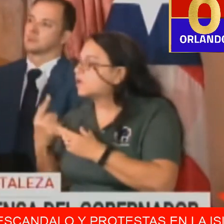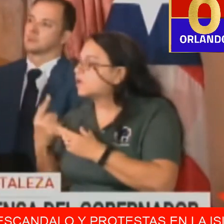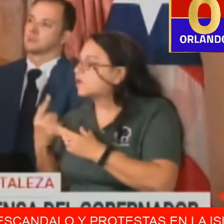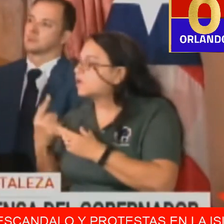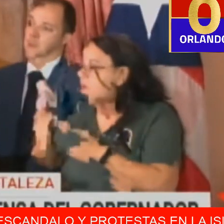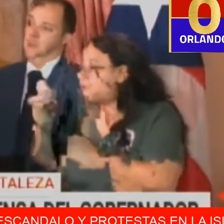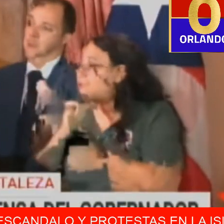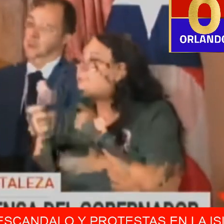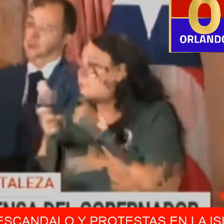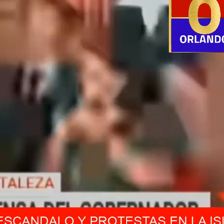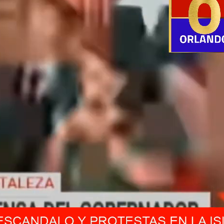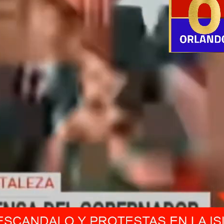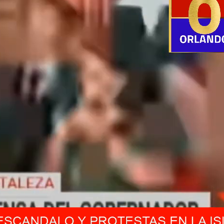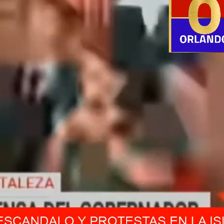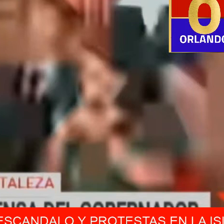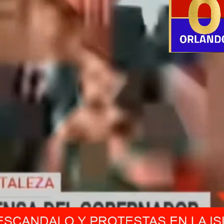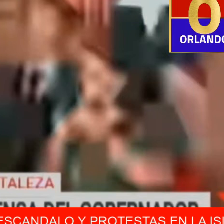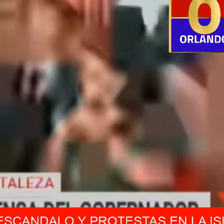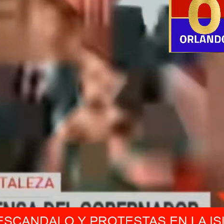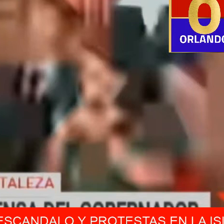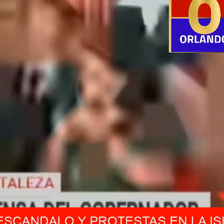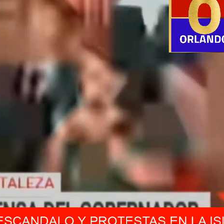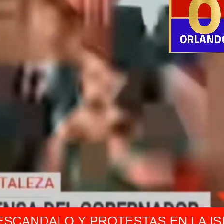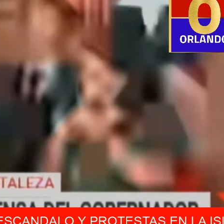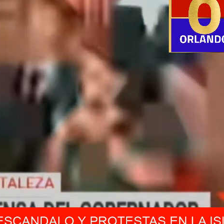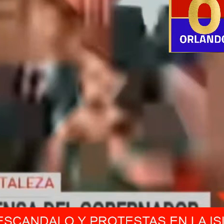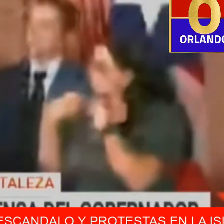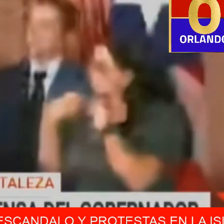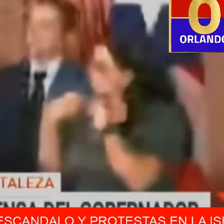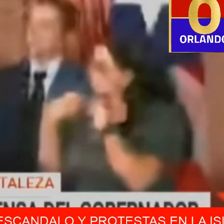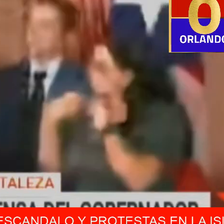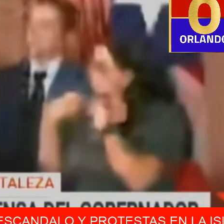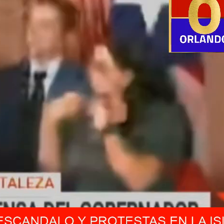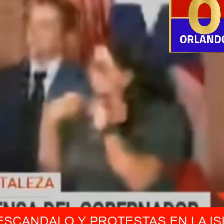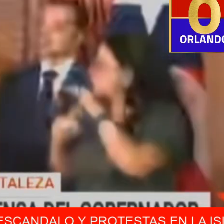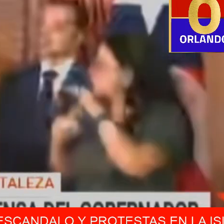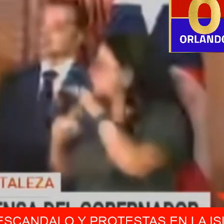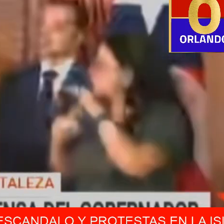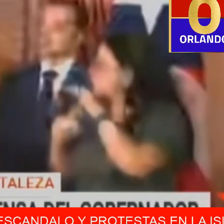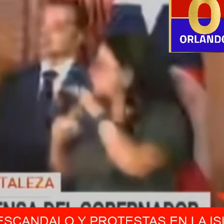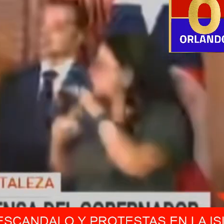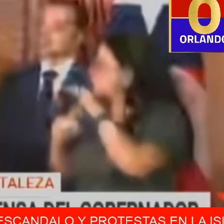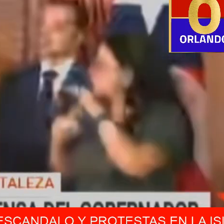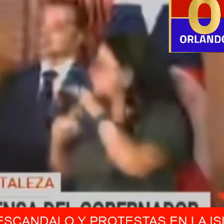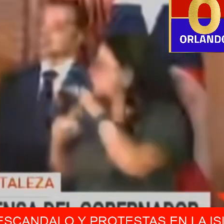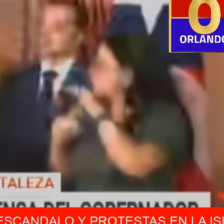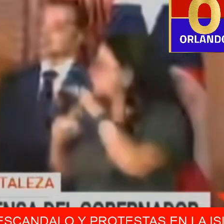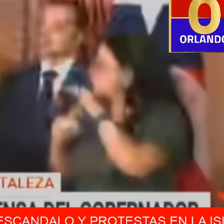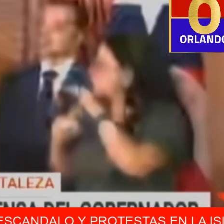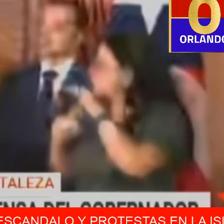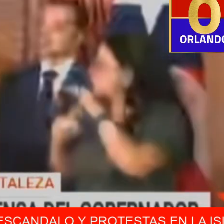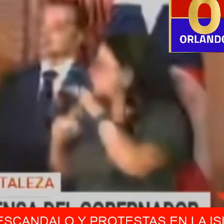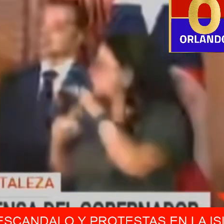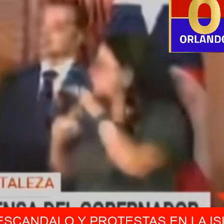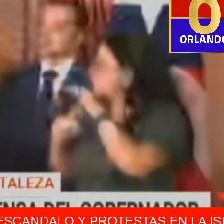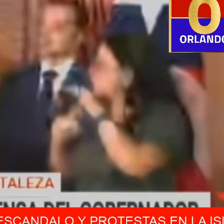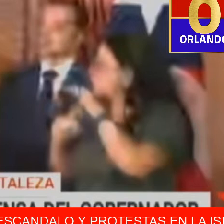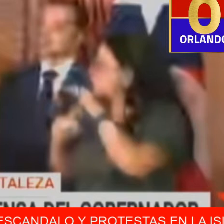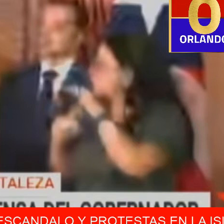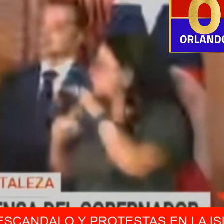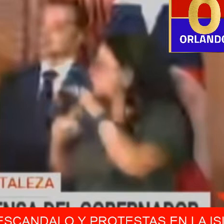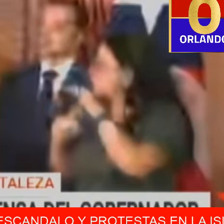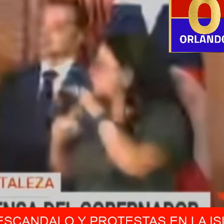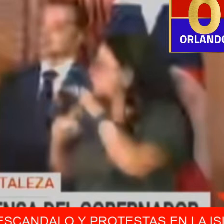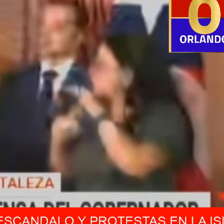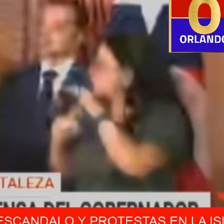el problema no yace donde tú dices. El problema yace en que diariamente se